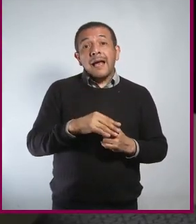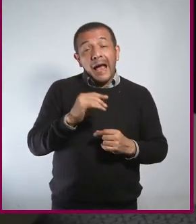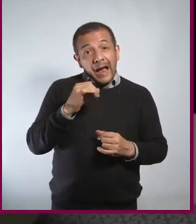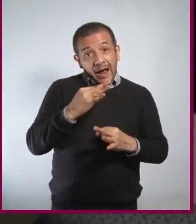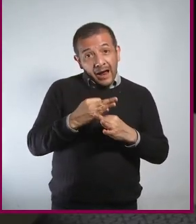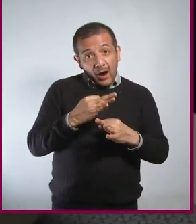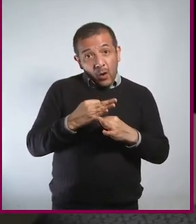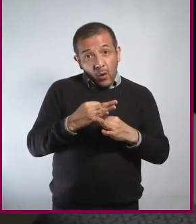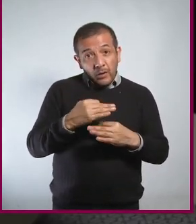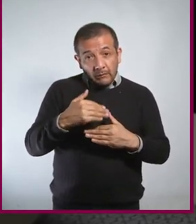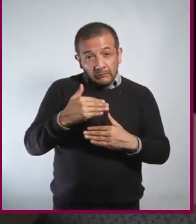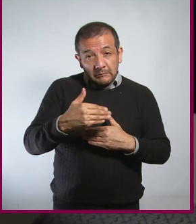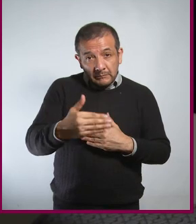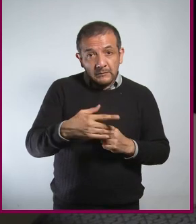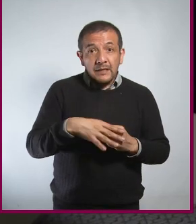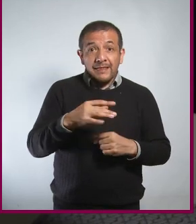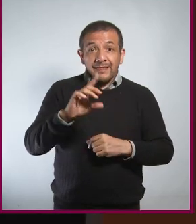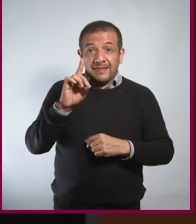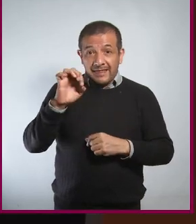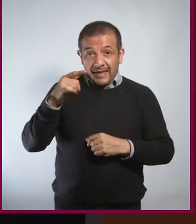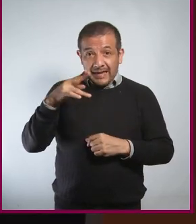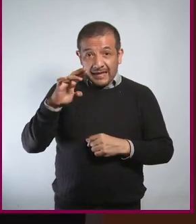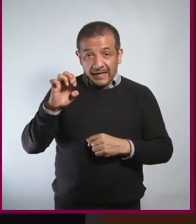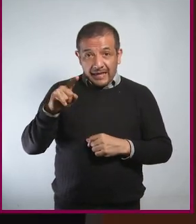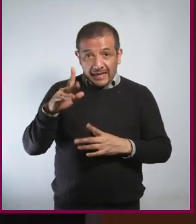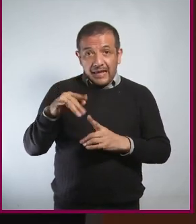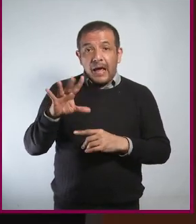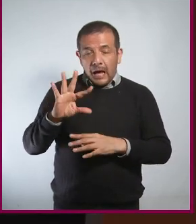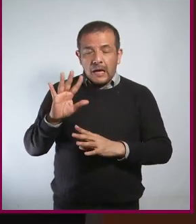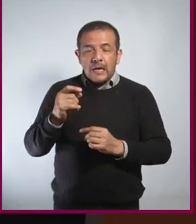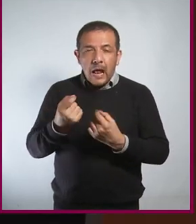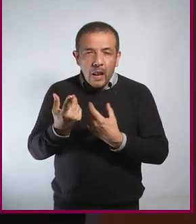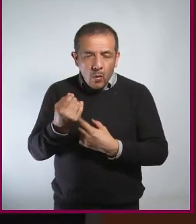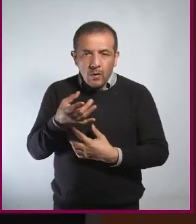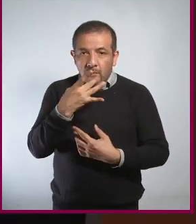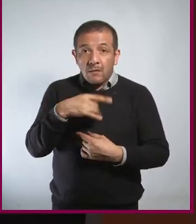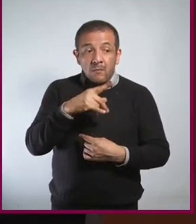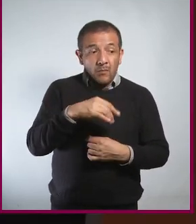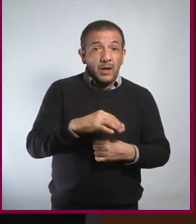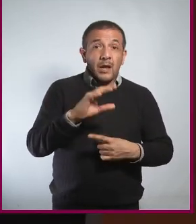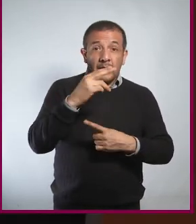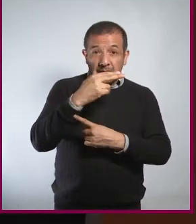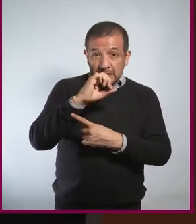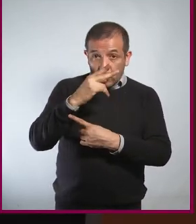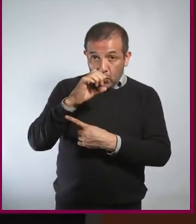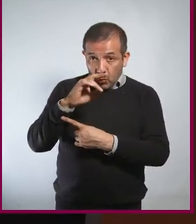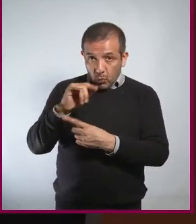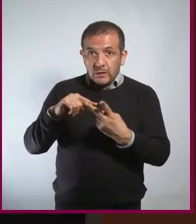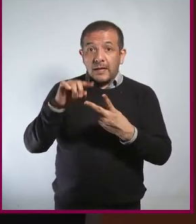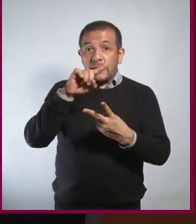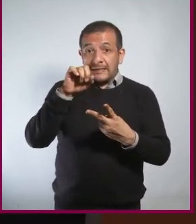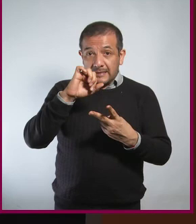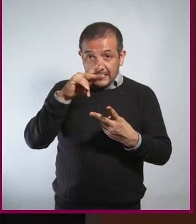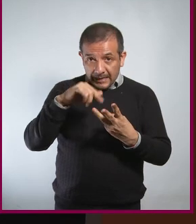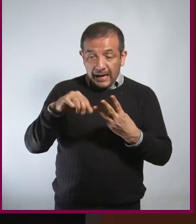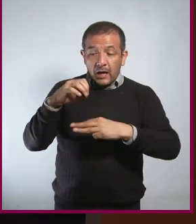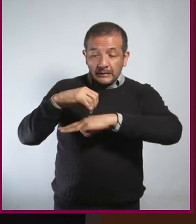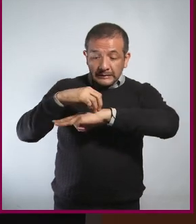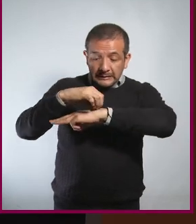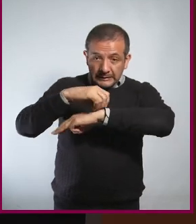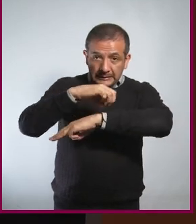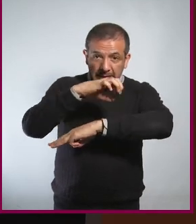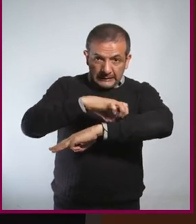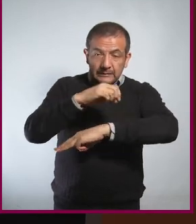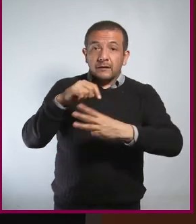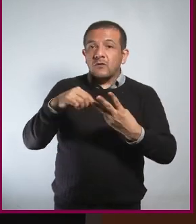adelanto importante es para dengue, pero para el resto de las enfermedades que he comentado, chikungunya, Zika, enfermedad por garrapatas, no